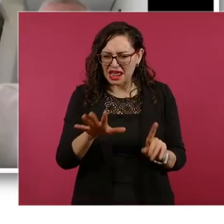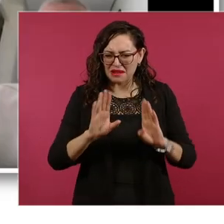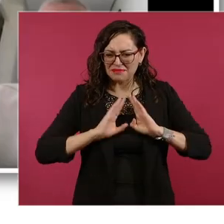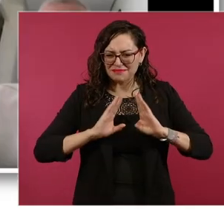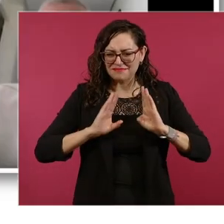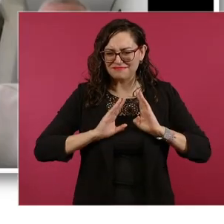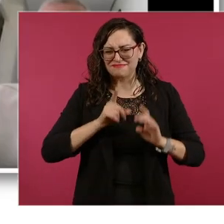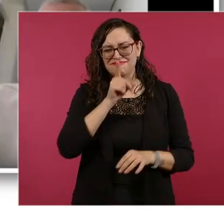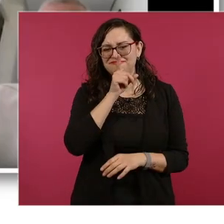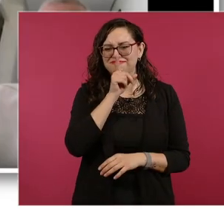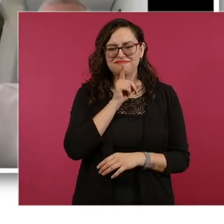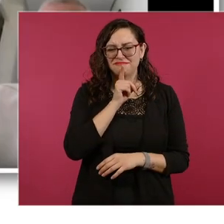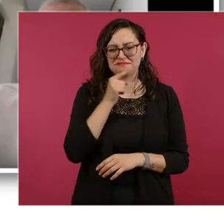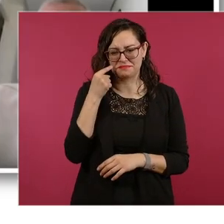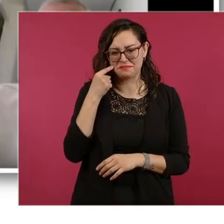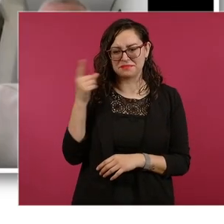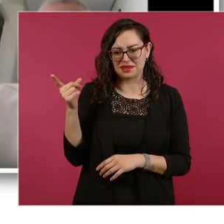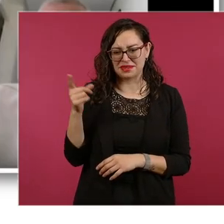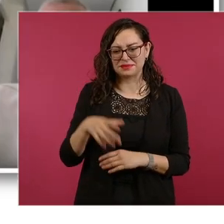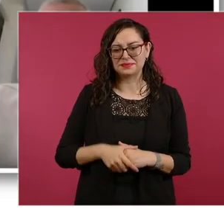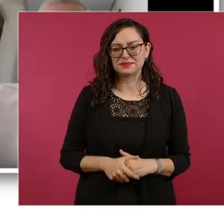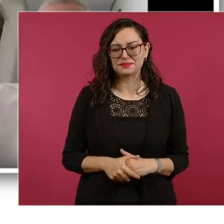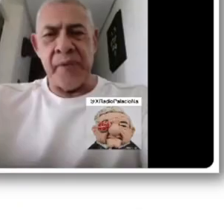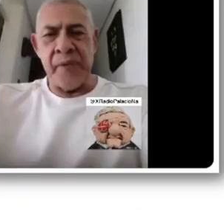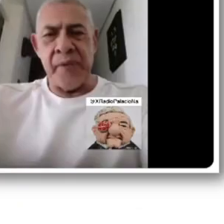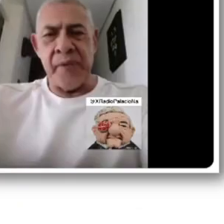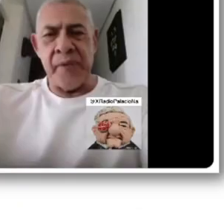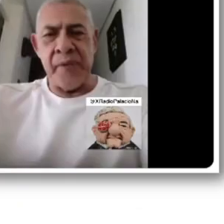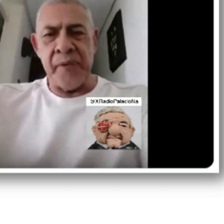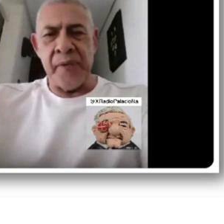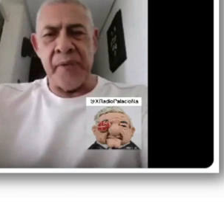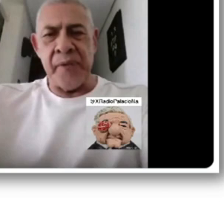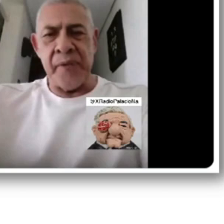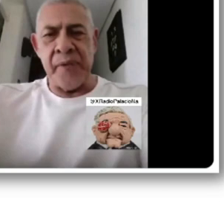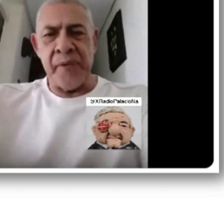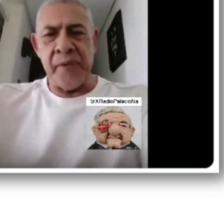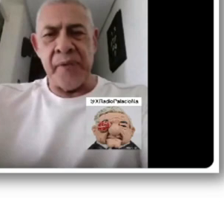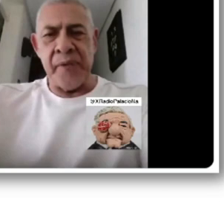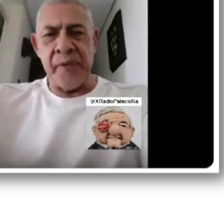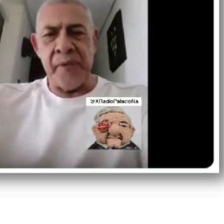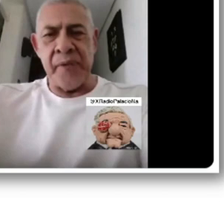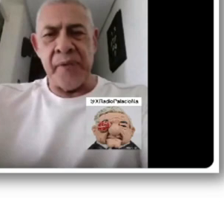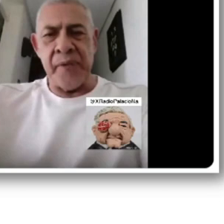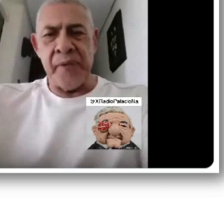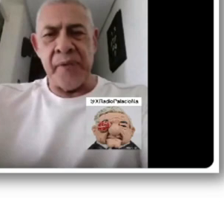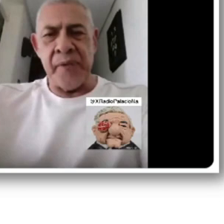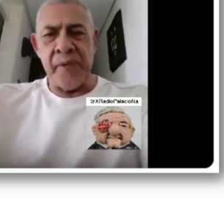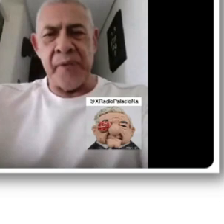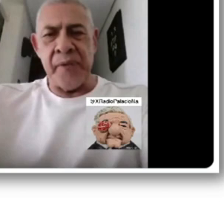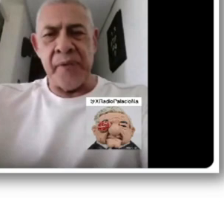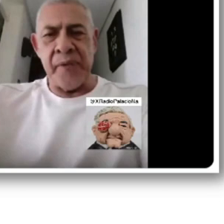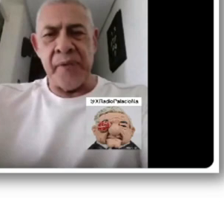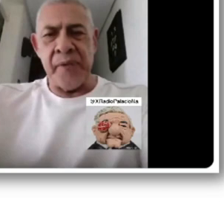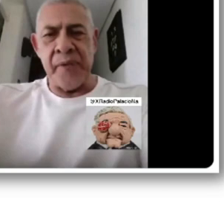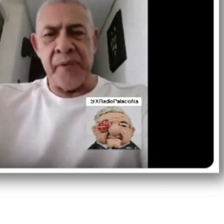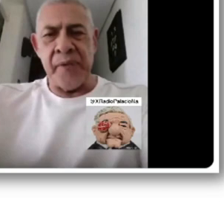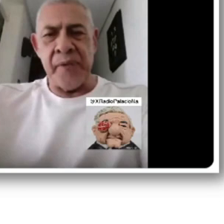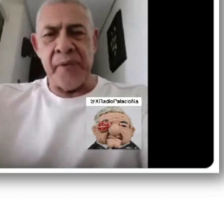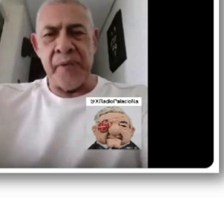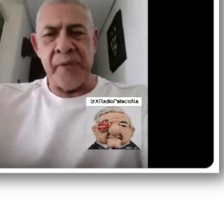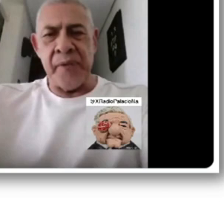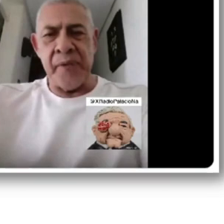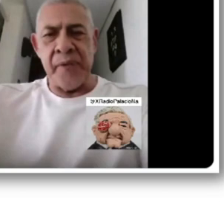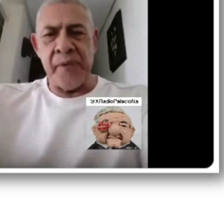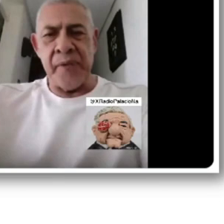a publicar este tipo de mentiras y los publica a través de videos para diseminar